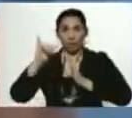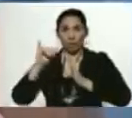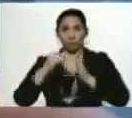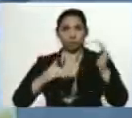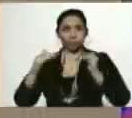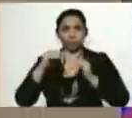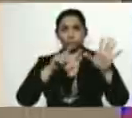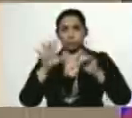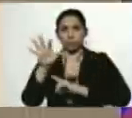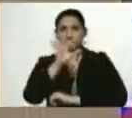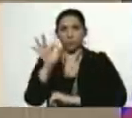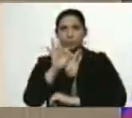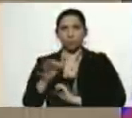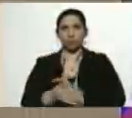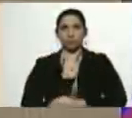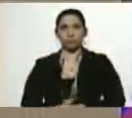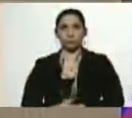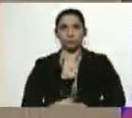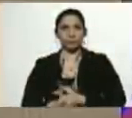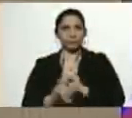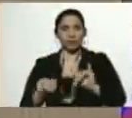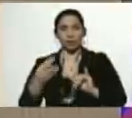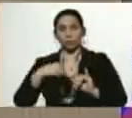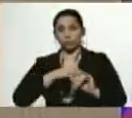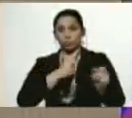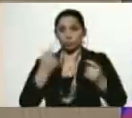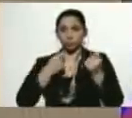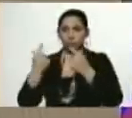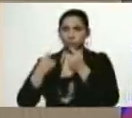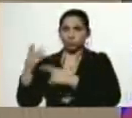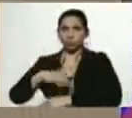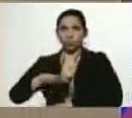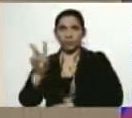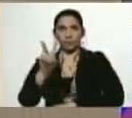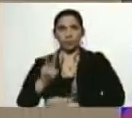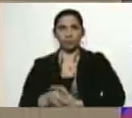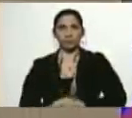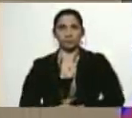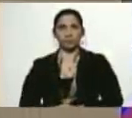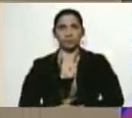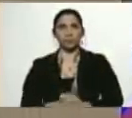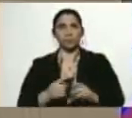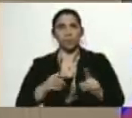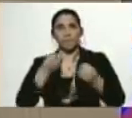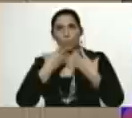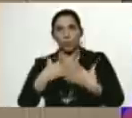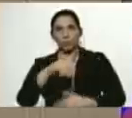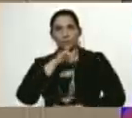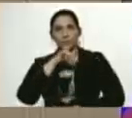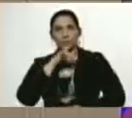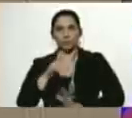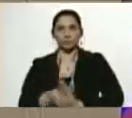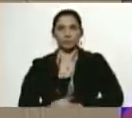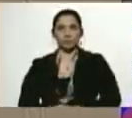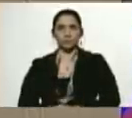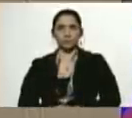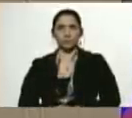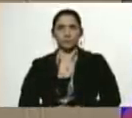encima del 65%, y ya lo estamos distribuyendo en todo el país. Y otra muy buena noticia,